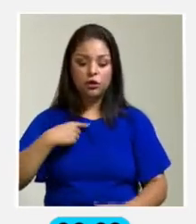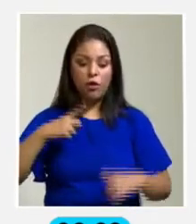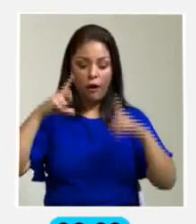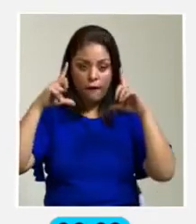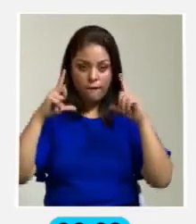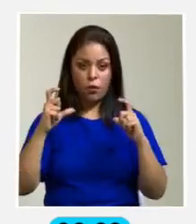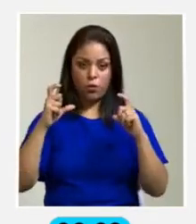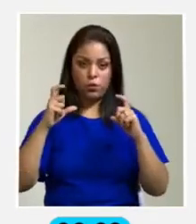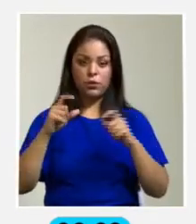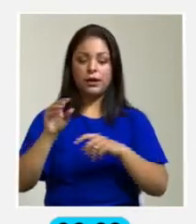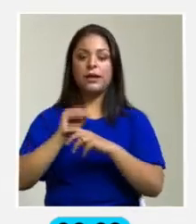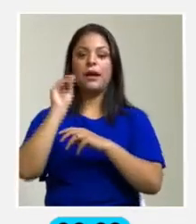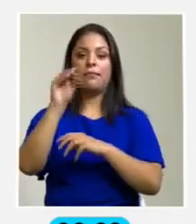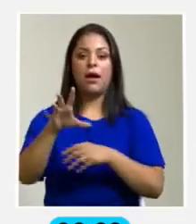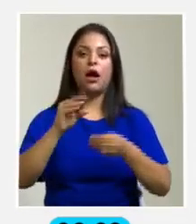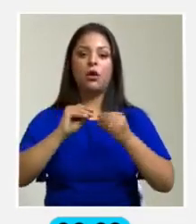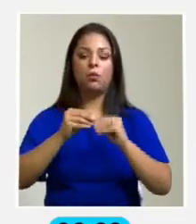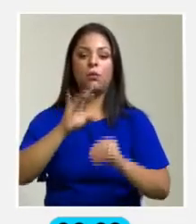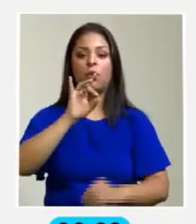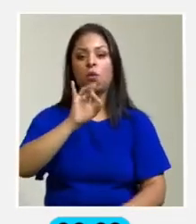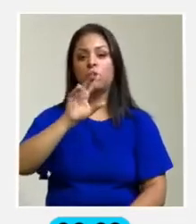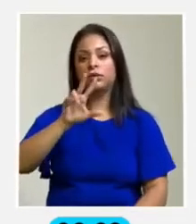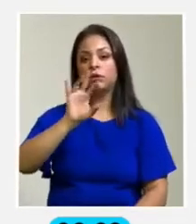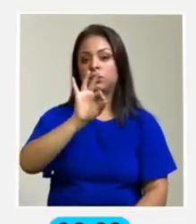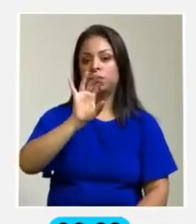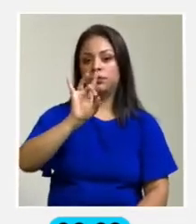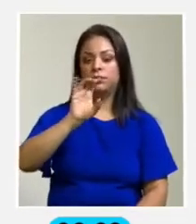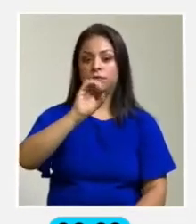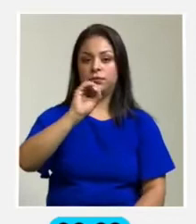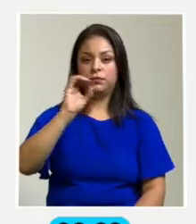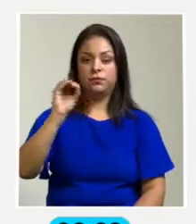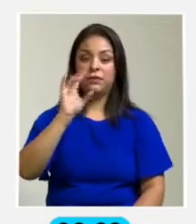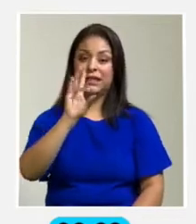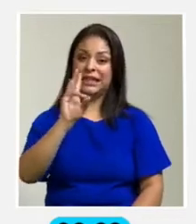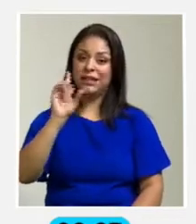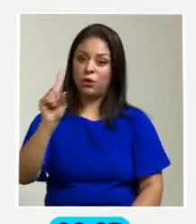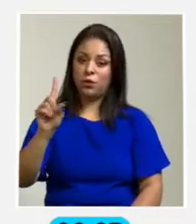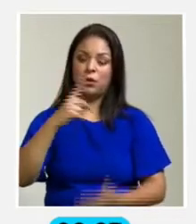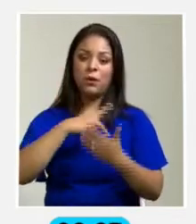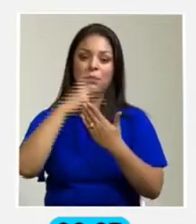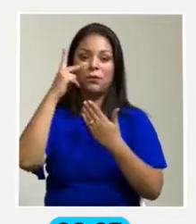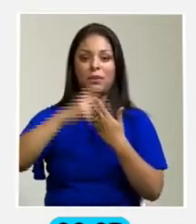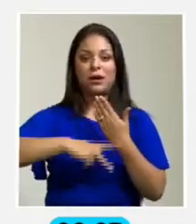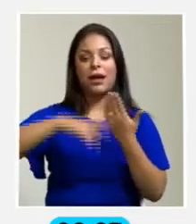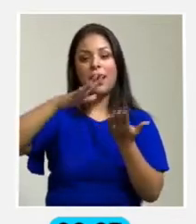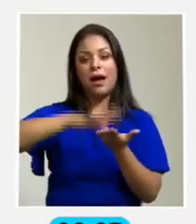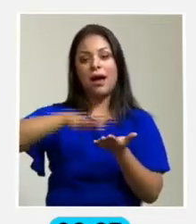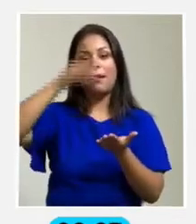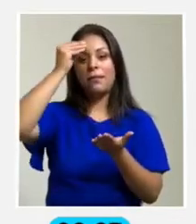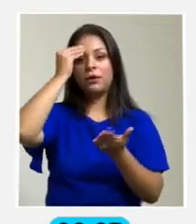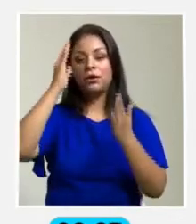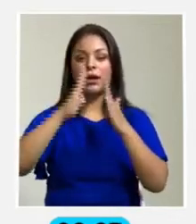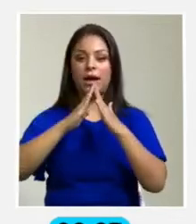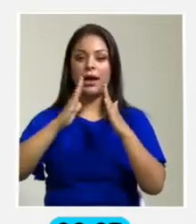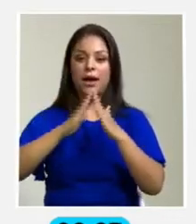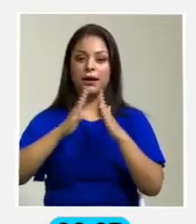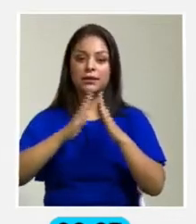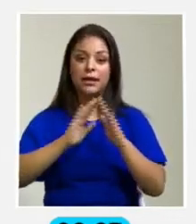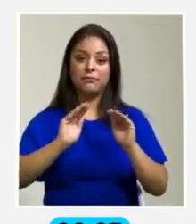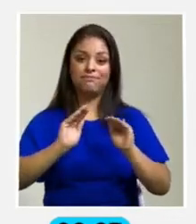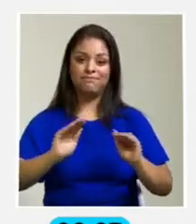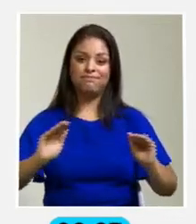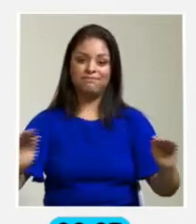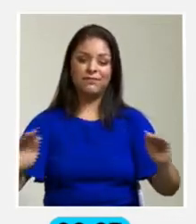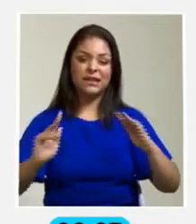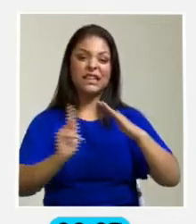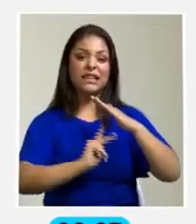envíala al número 8398-0071 del programa Aprendo en casa, primera infancia.